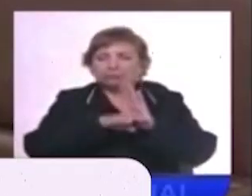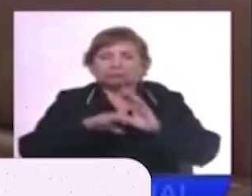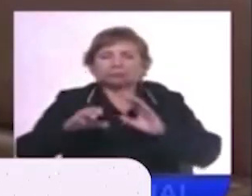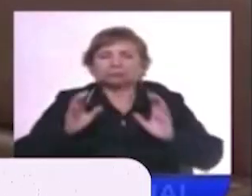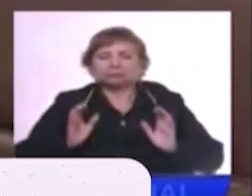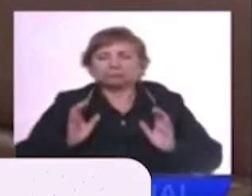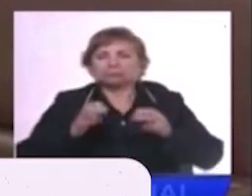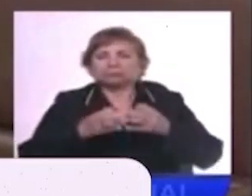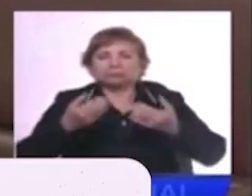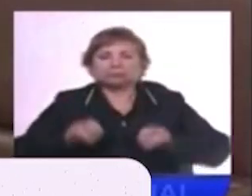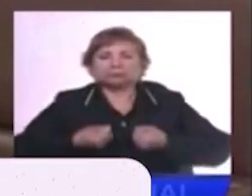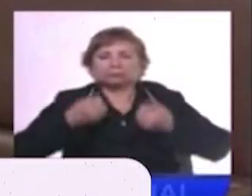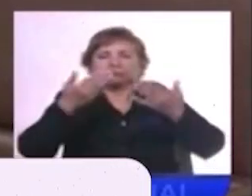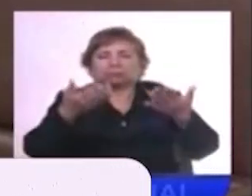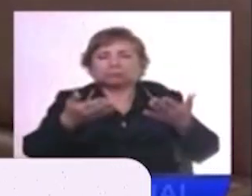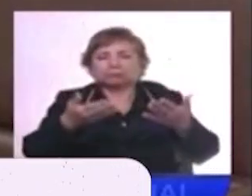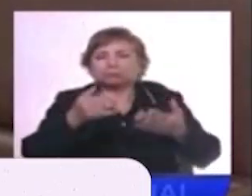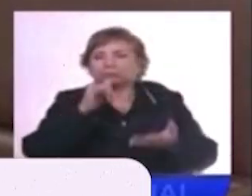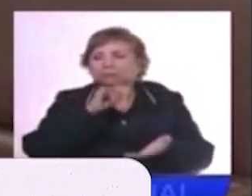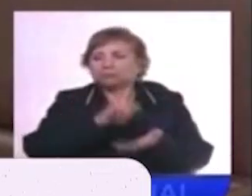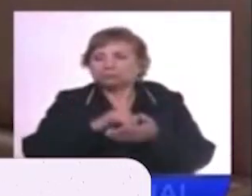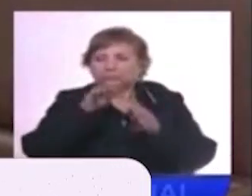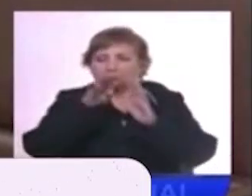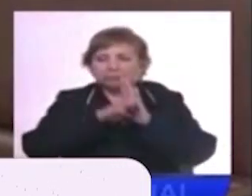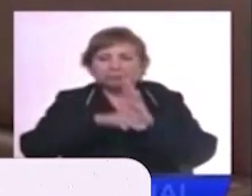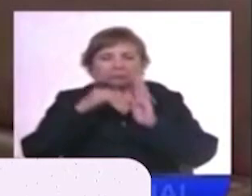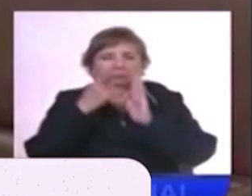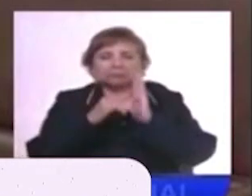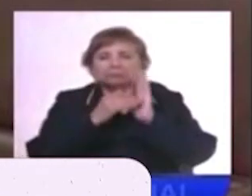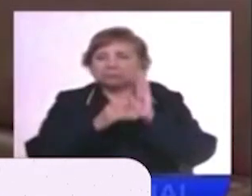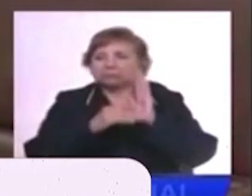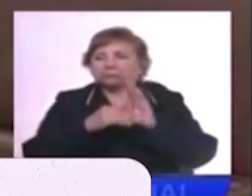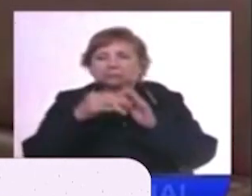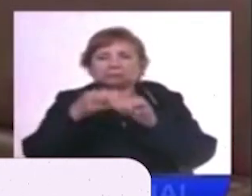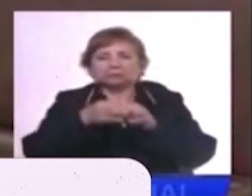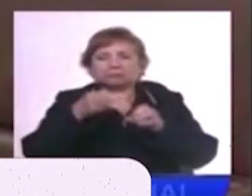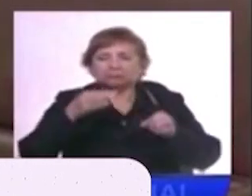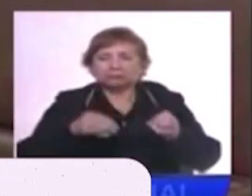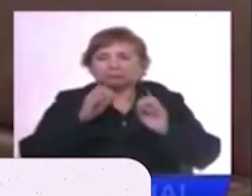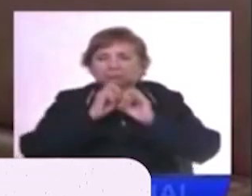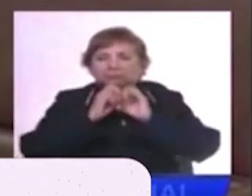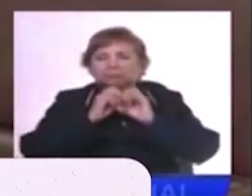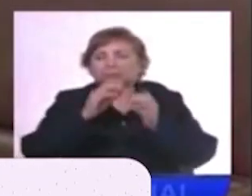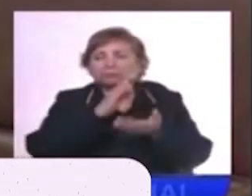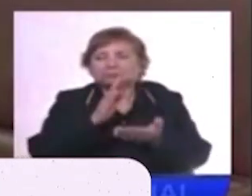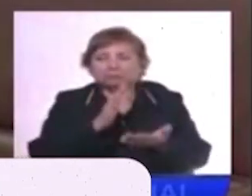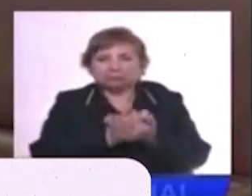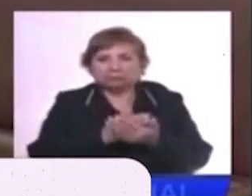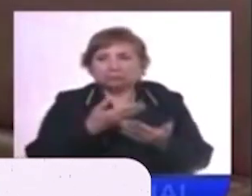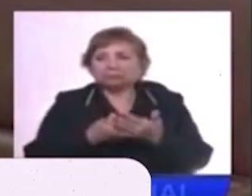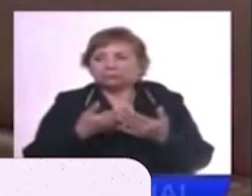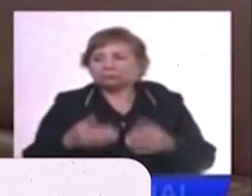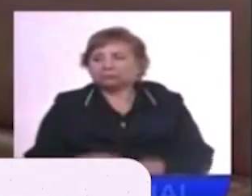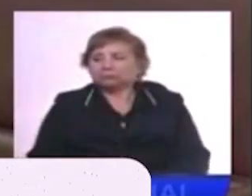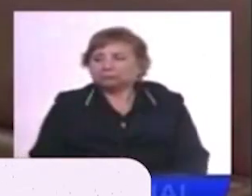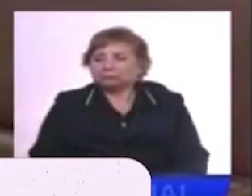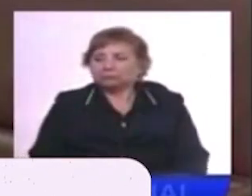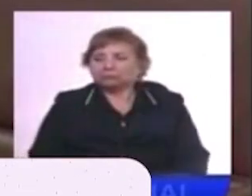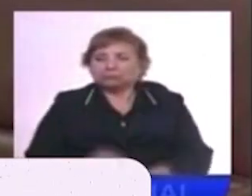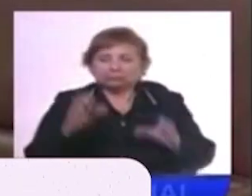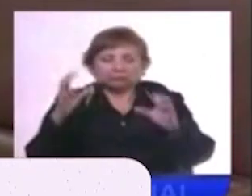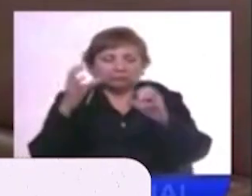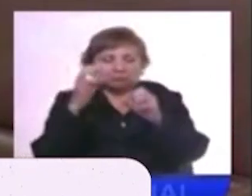Karina, información en vivo y en estos momentos acaba de iniciar el debate para la reconsideración del